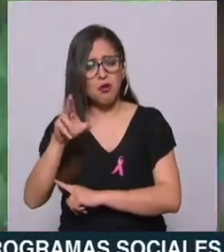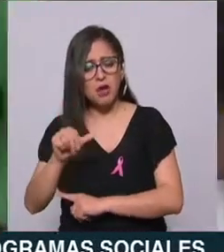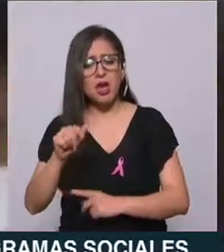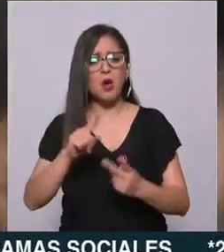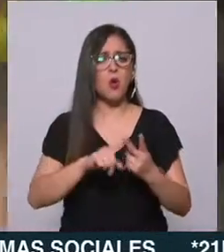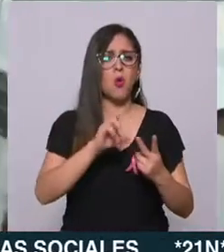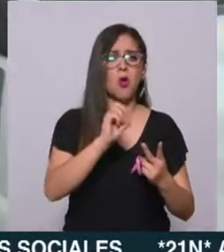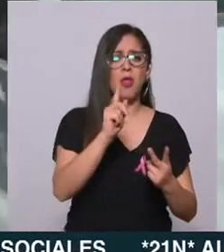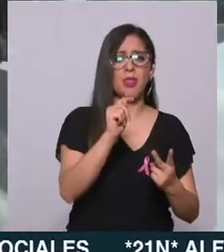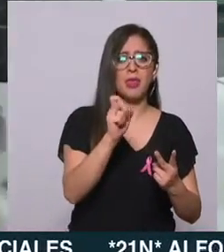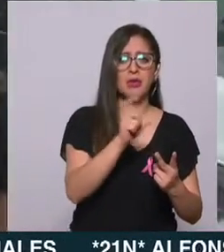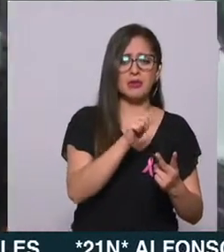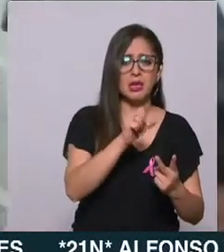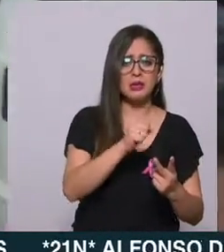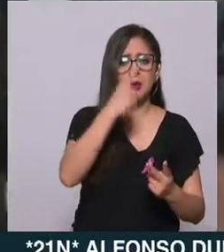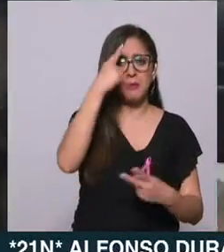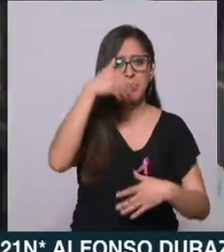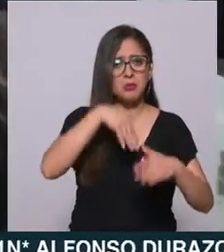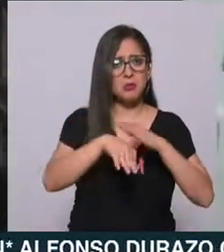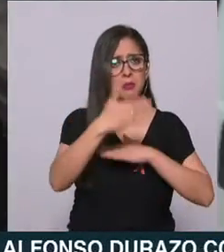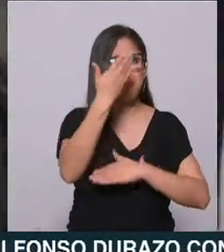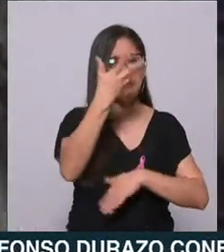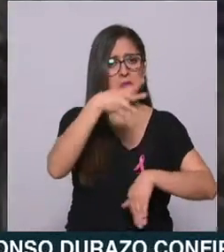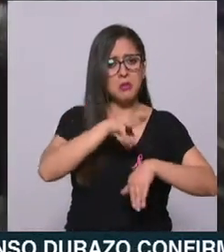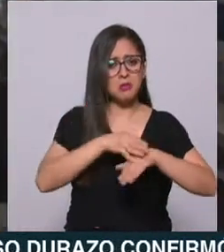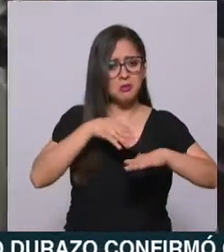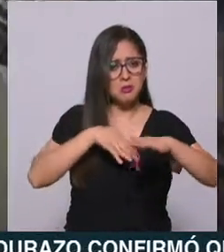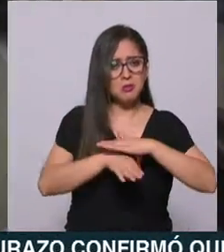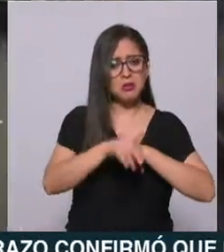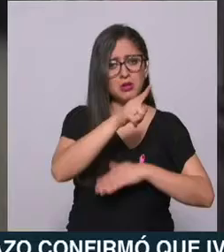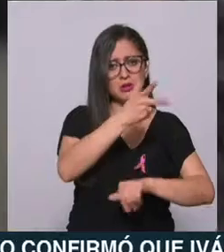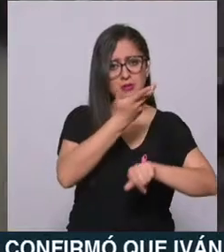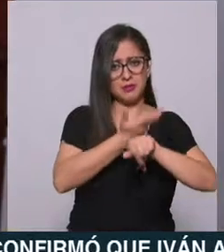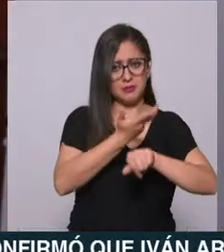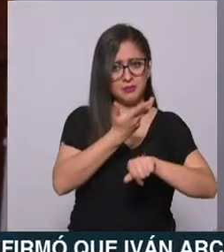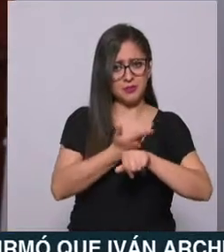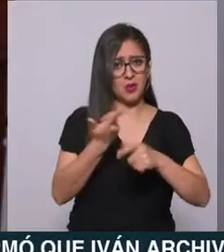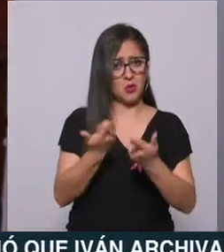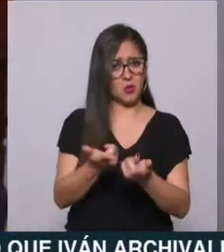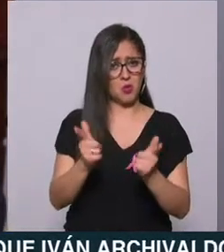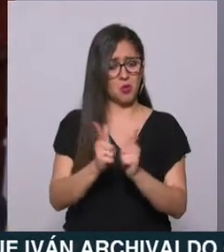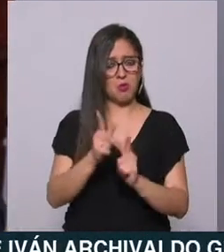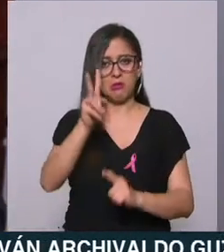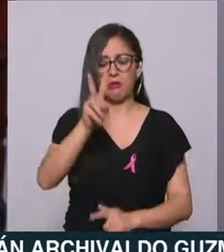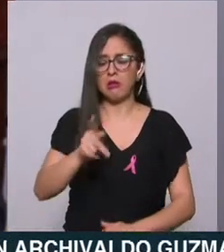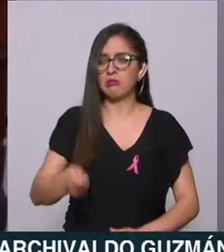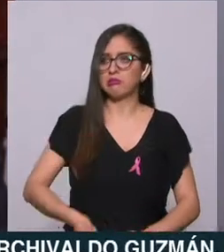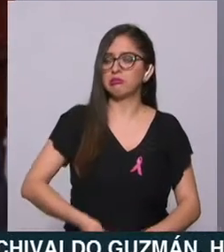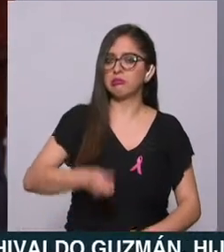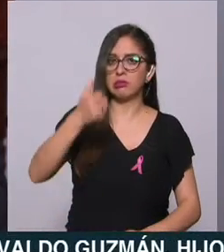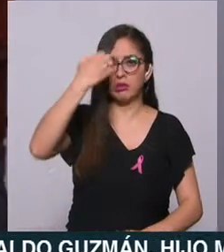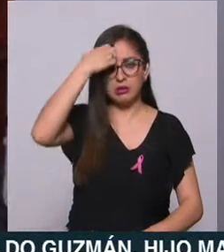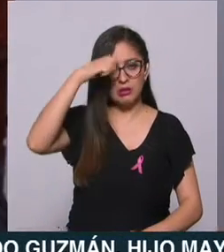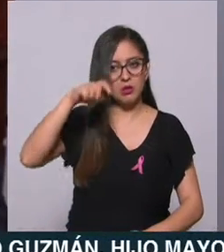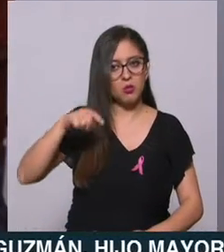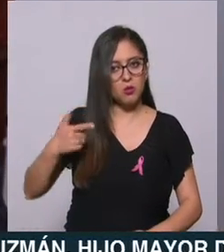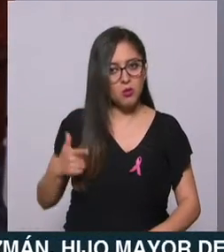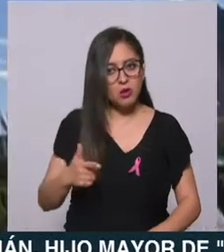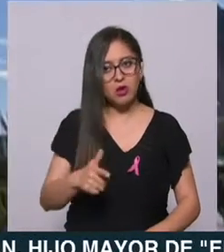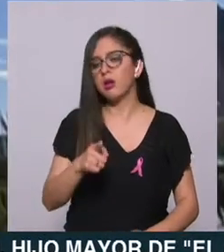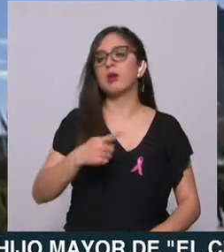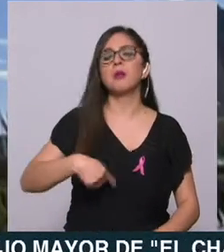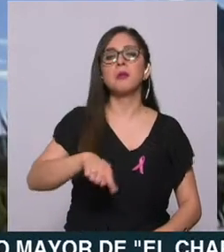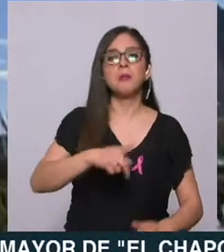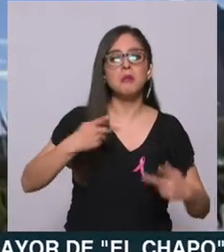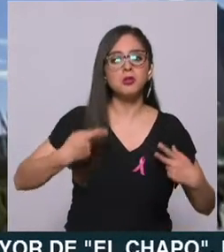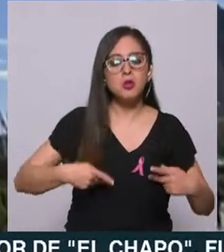hacia Texas a pedir asilo a Estados Unidos. Caravanas, algo totalmente nuevo. Aquí en Guanajuato tratamos bien a esa